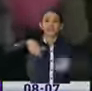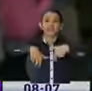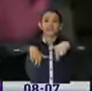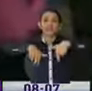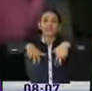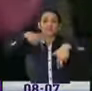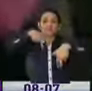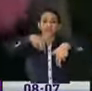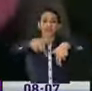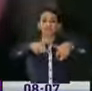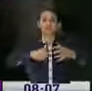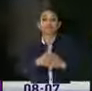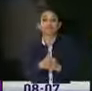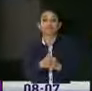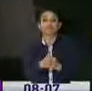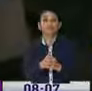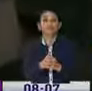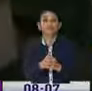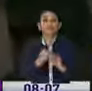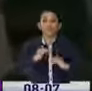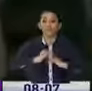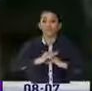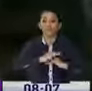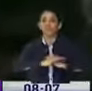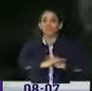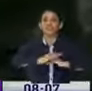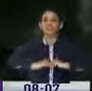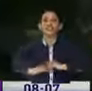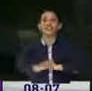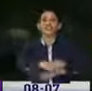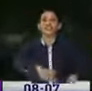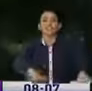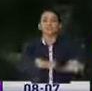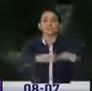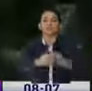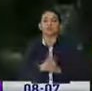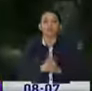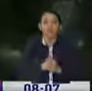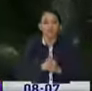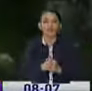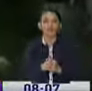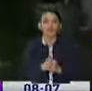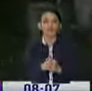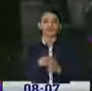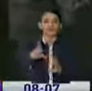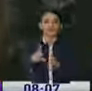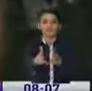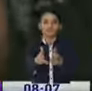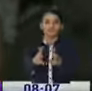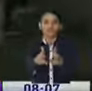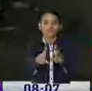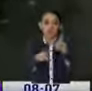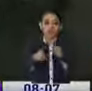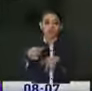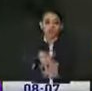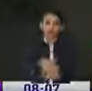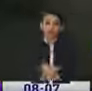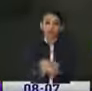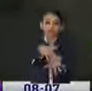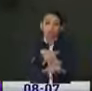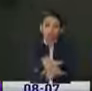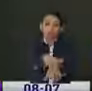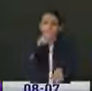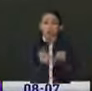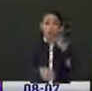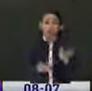un poco de baches, el aguacero es terrible aquí con que bajan ríos de lodo desde